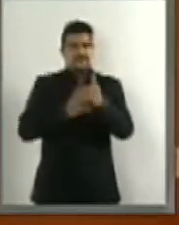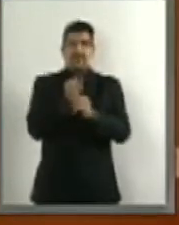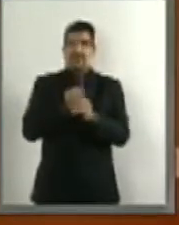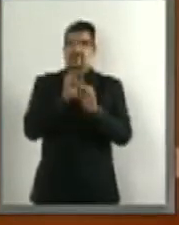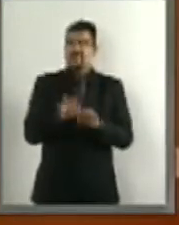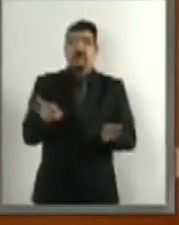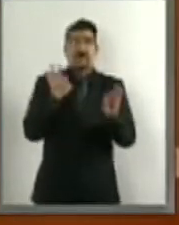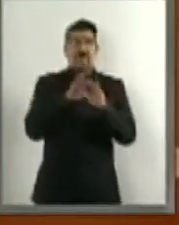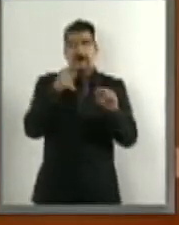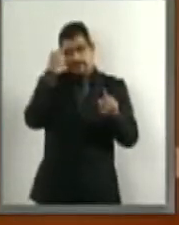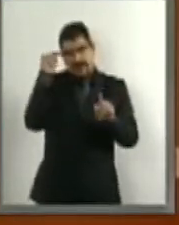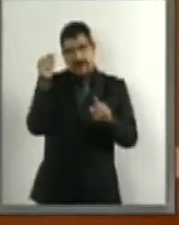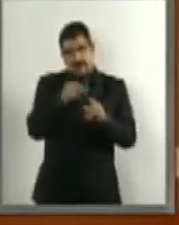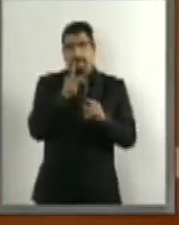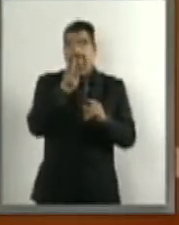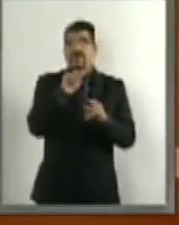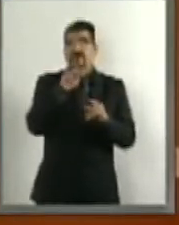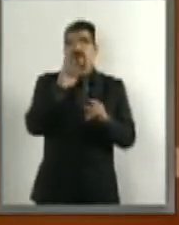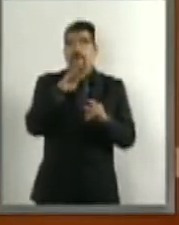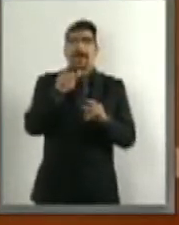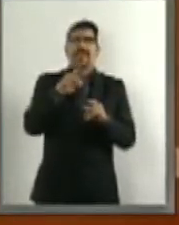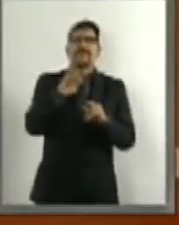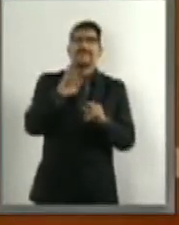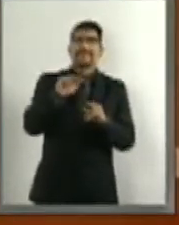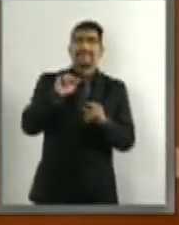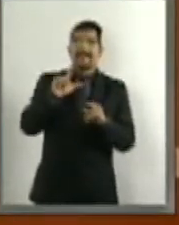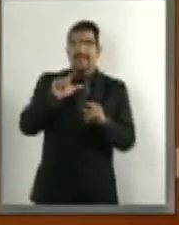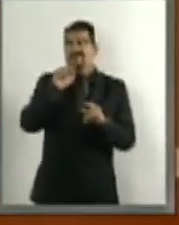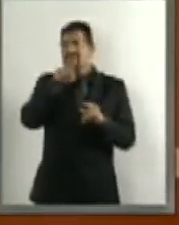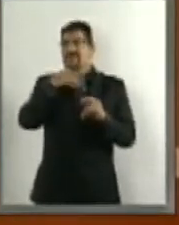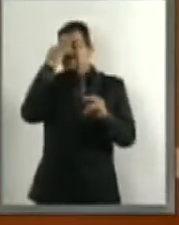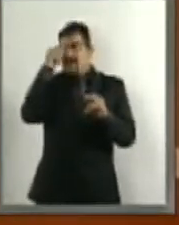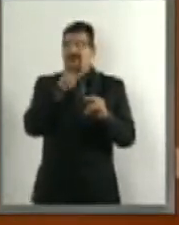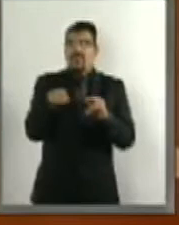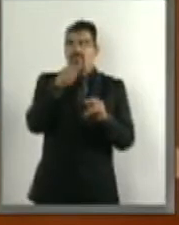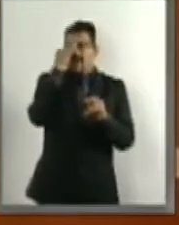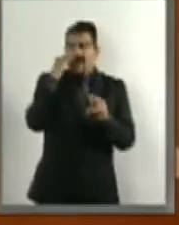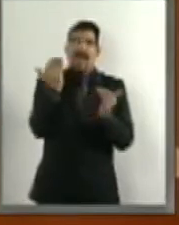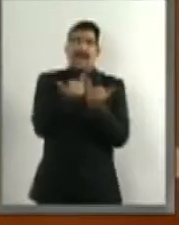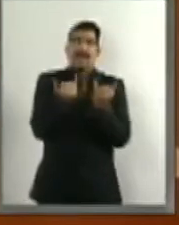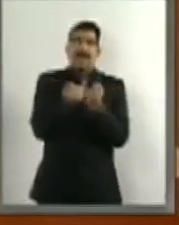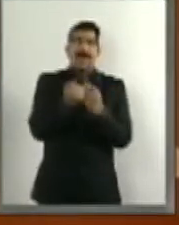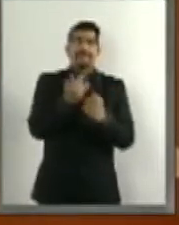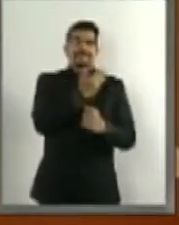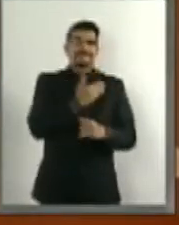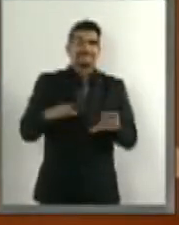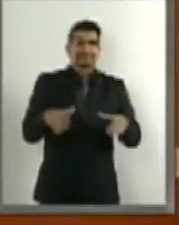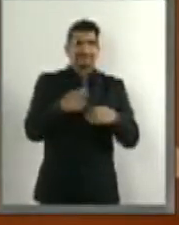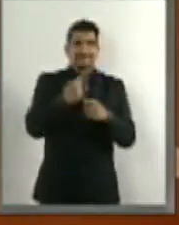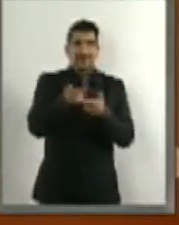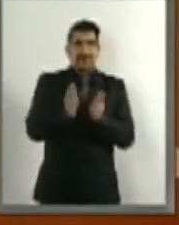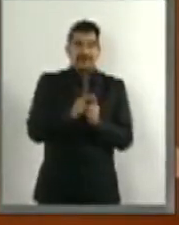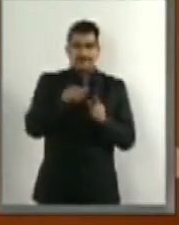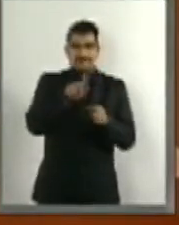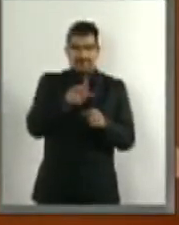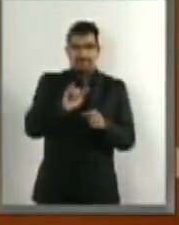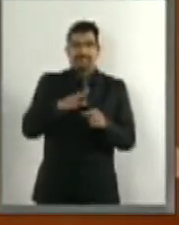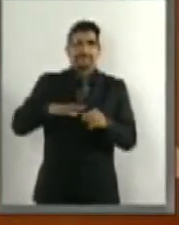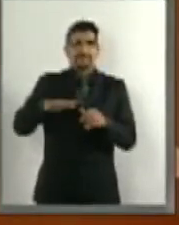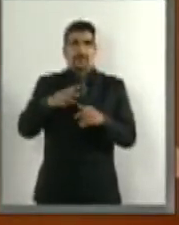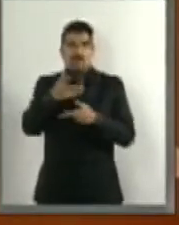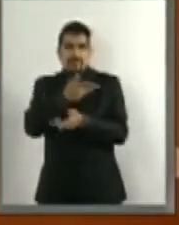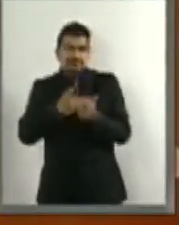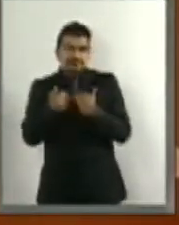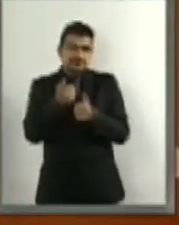a la Plataforma Digital Nacional. Vale recordar que el presidente del Grupo de Participación Ciudadana es